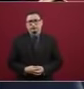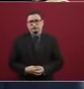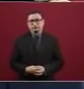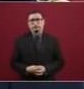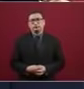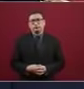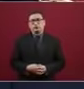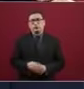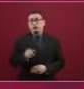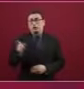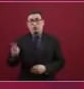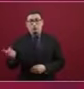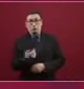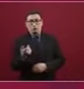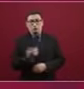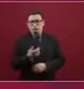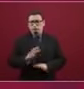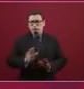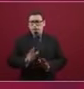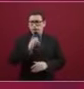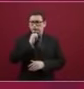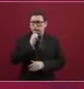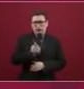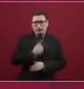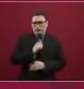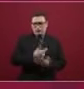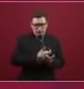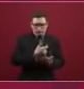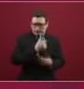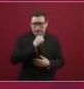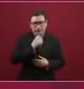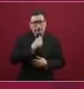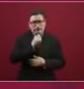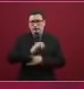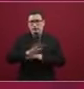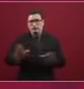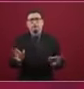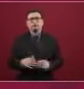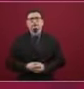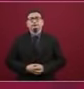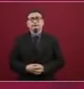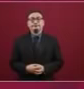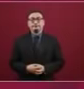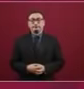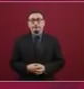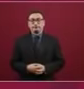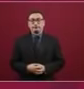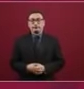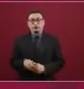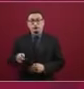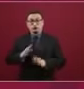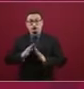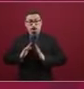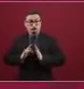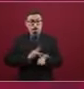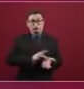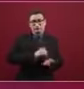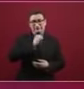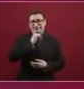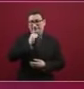No recibe sueldo, no recibe absolutamente nada de parte de las Fuerzas Armadas. Se va